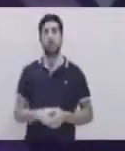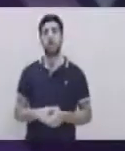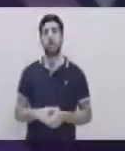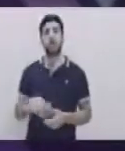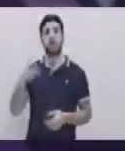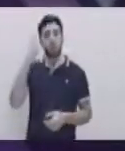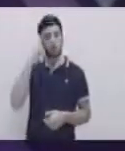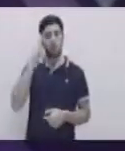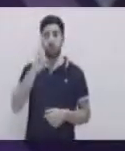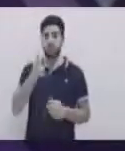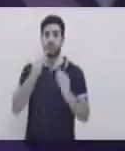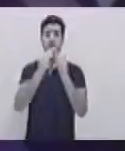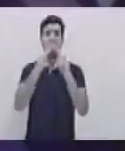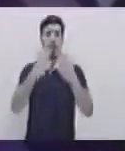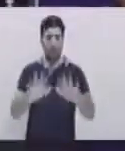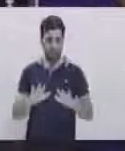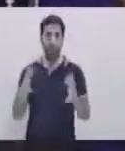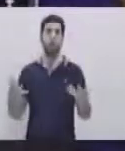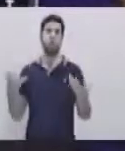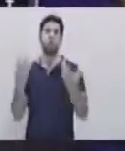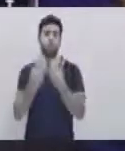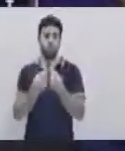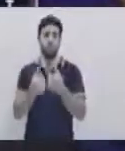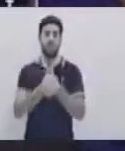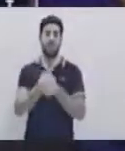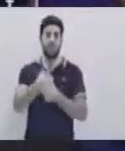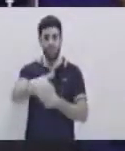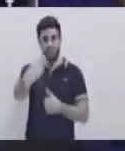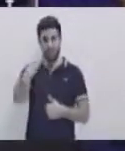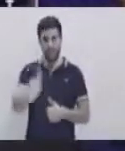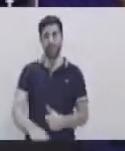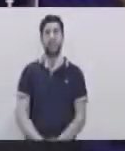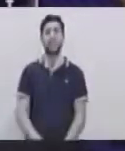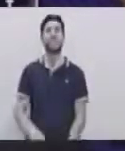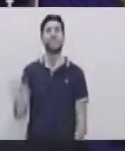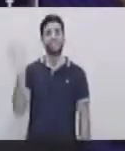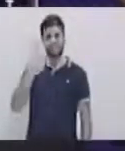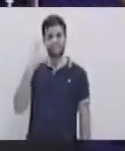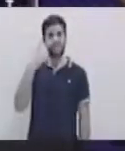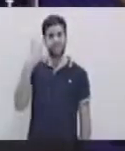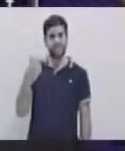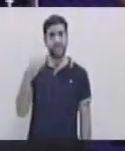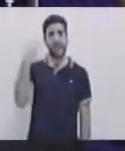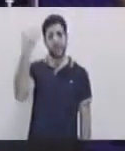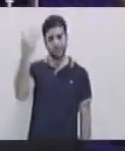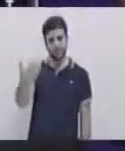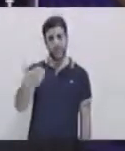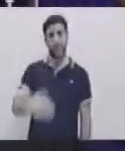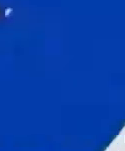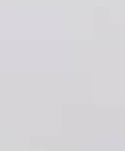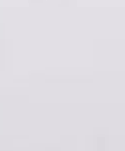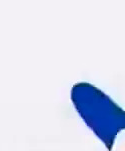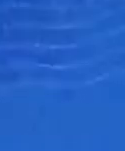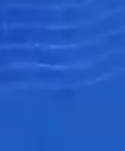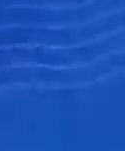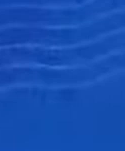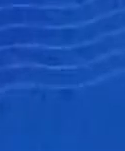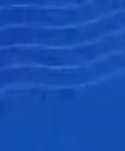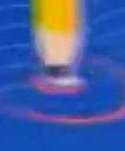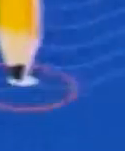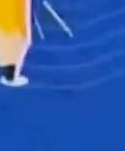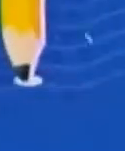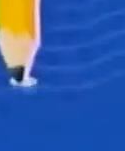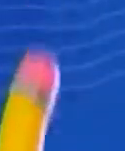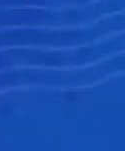todo, quédate en casa, que juntos saldremos adelante. ¡Hasta la próxima! Es